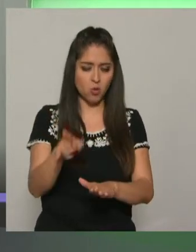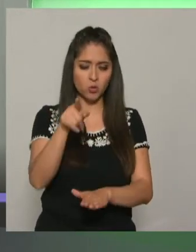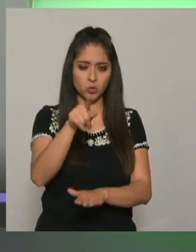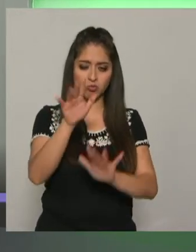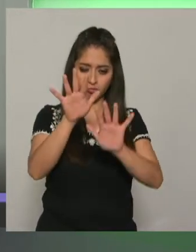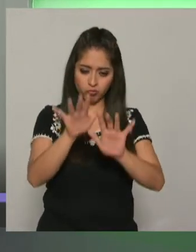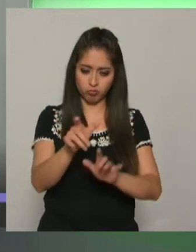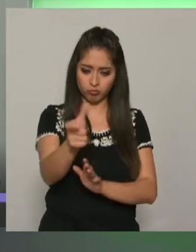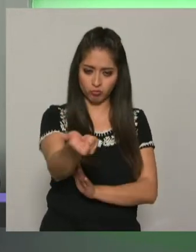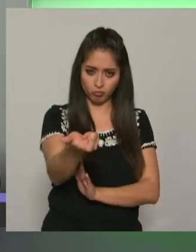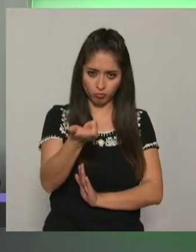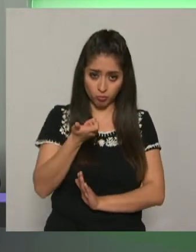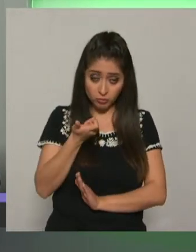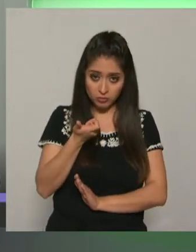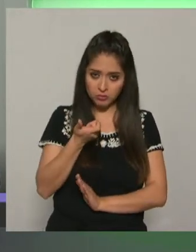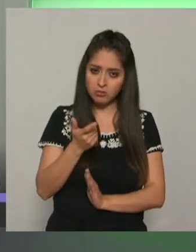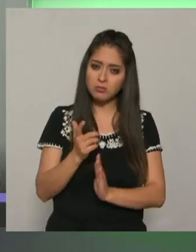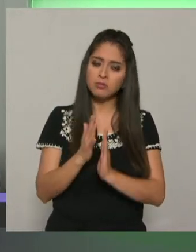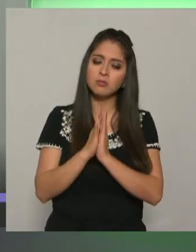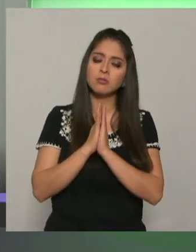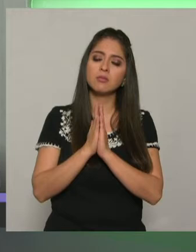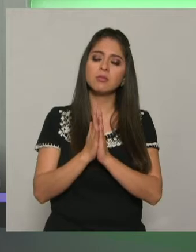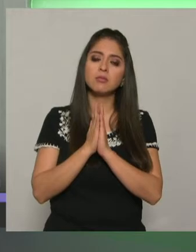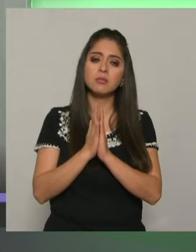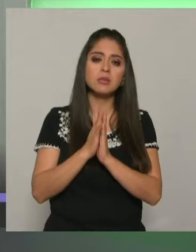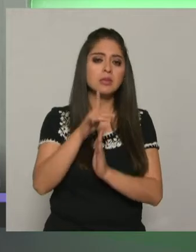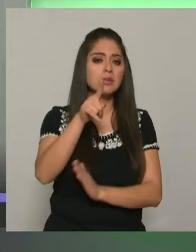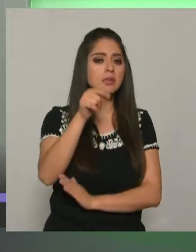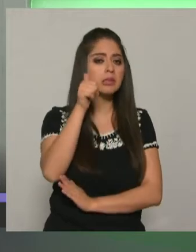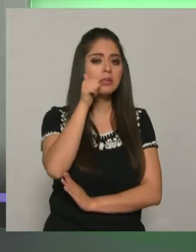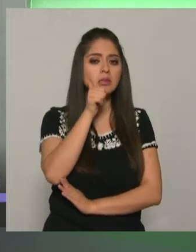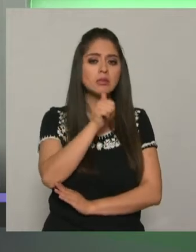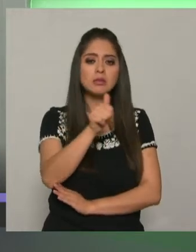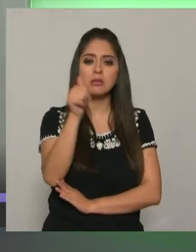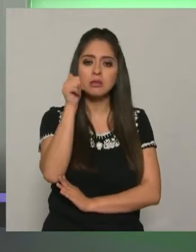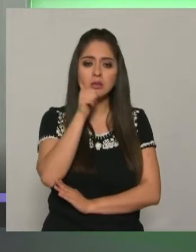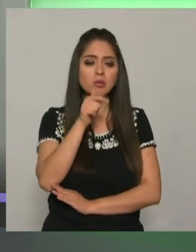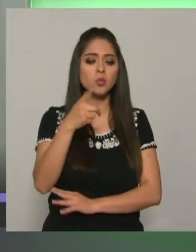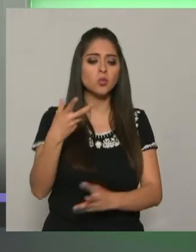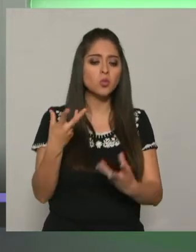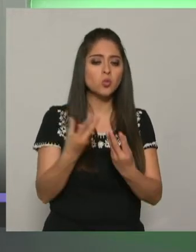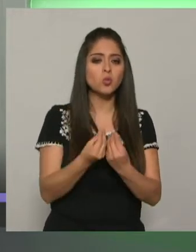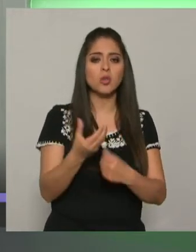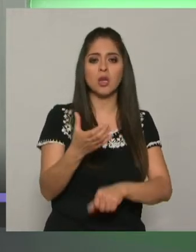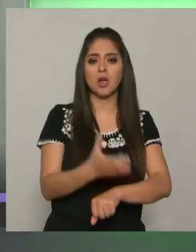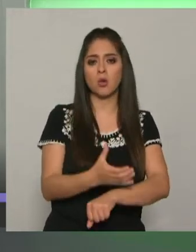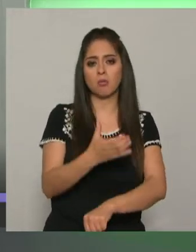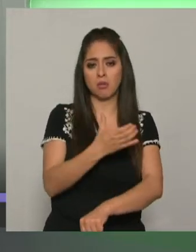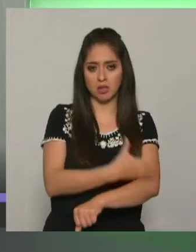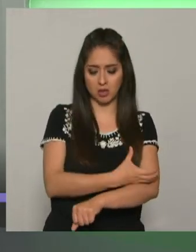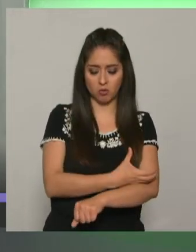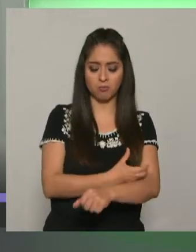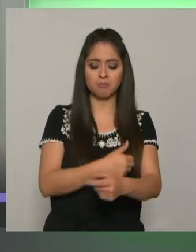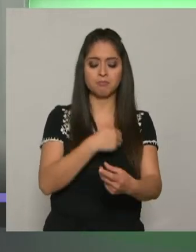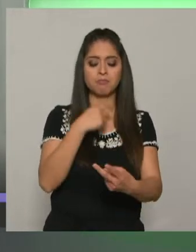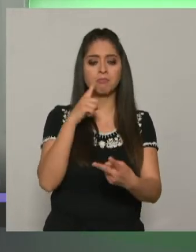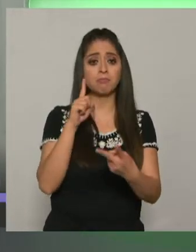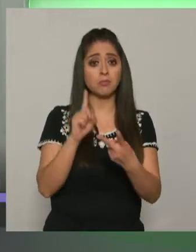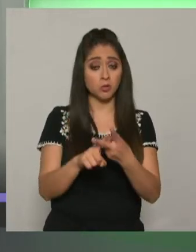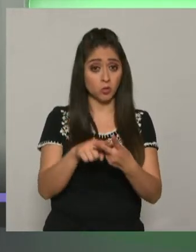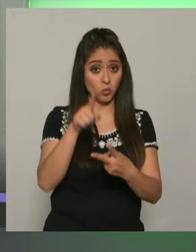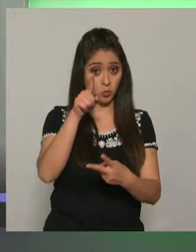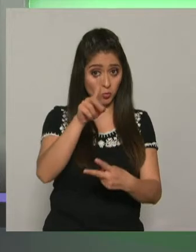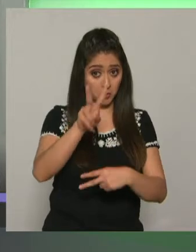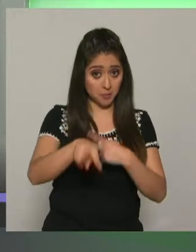retirar dinero, por favor, siempre ve acompañado, número uno. Número dos, si vas a